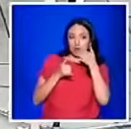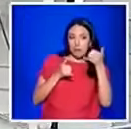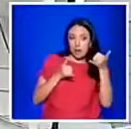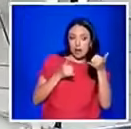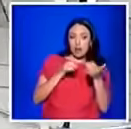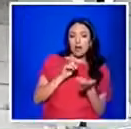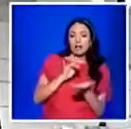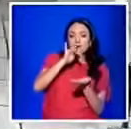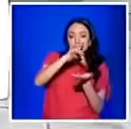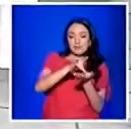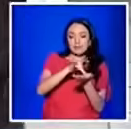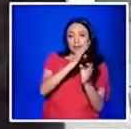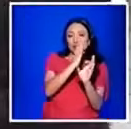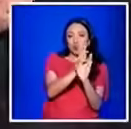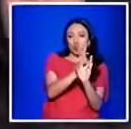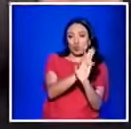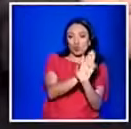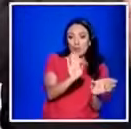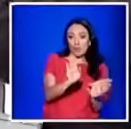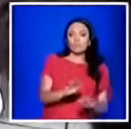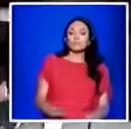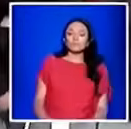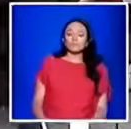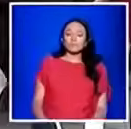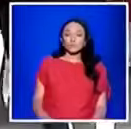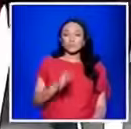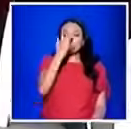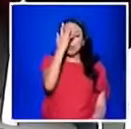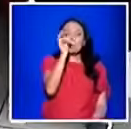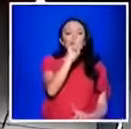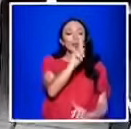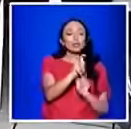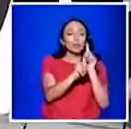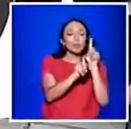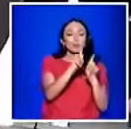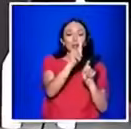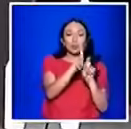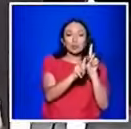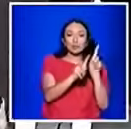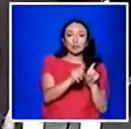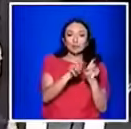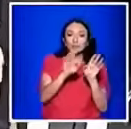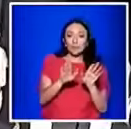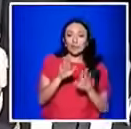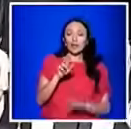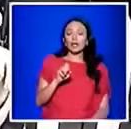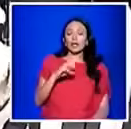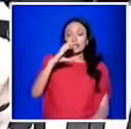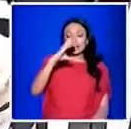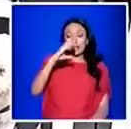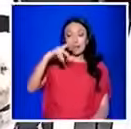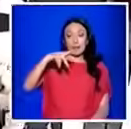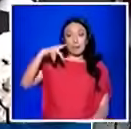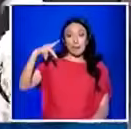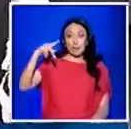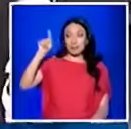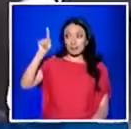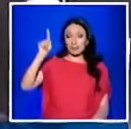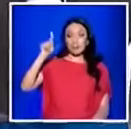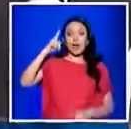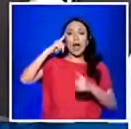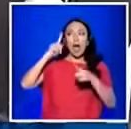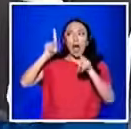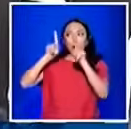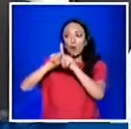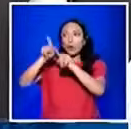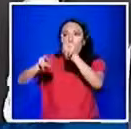así usted agenda su cita porque se hace varias preguntas, porque la prefectura de Pichincha de cierta manera está realizando convenios con